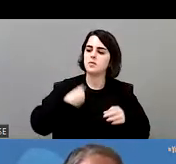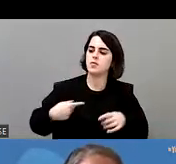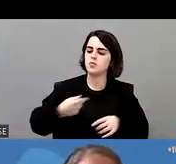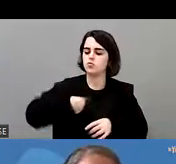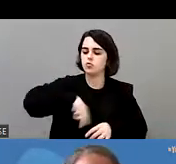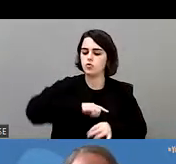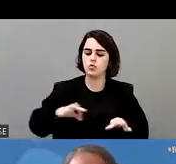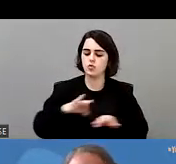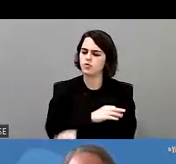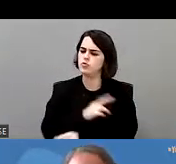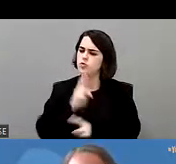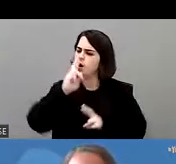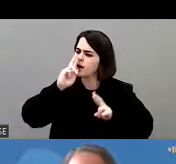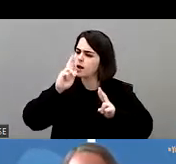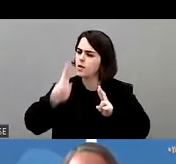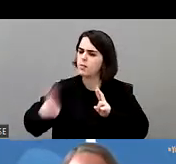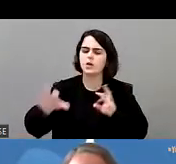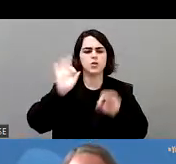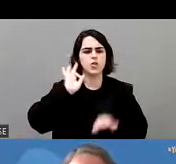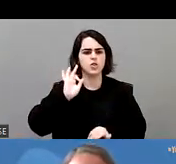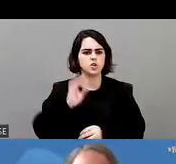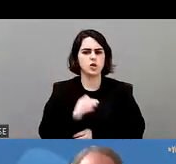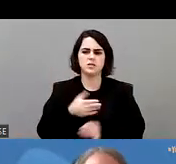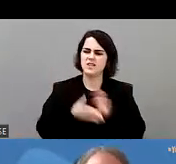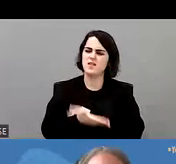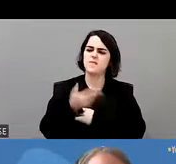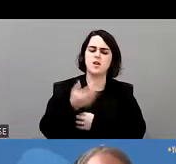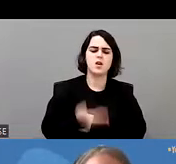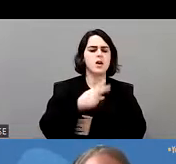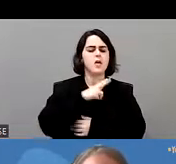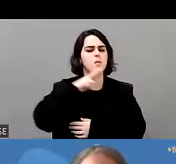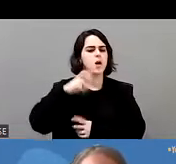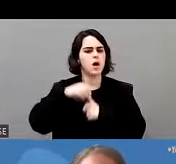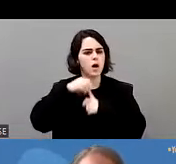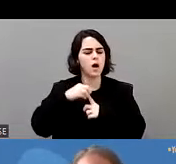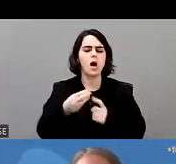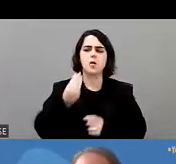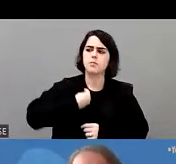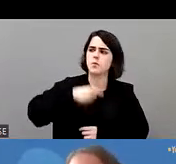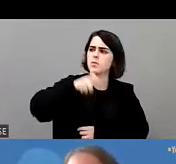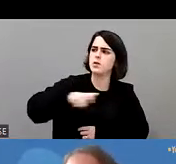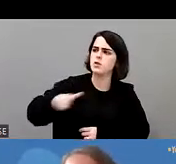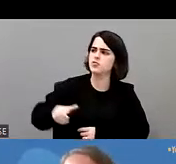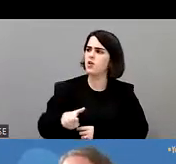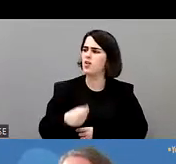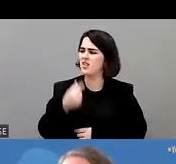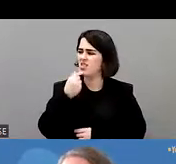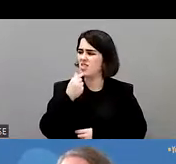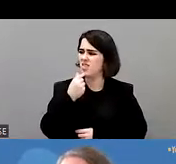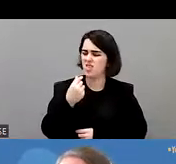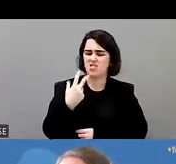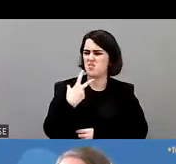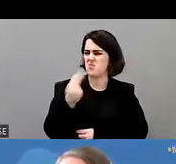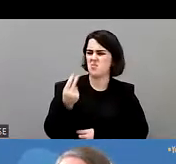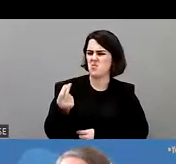parece fundamental, ¿no? ¿Cuántas veces se le niega a las personas que no tienen voz, por decirlo así, que no tienen esta